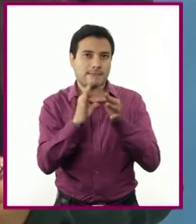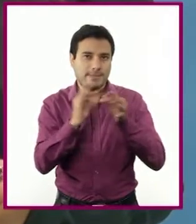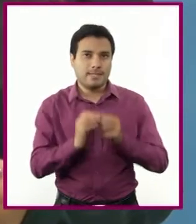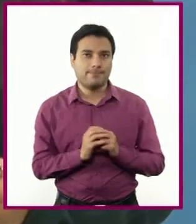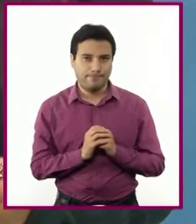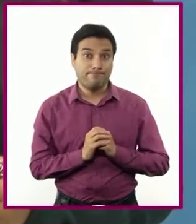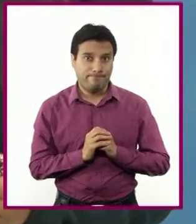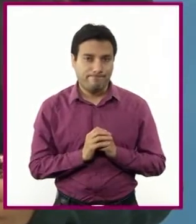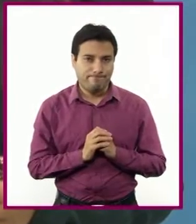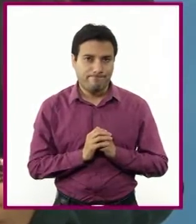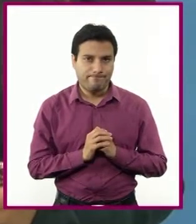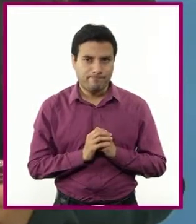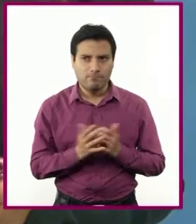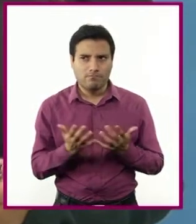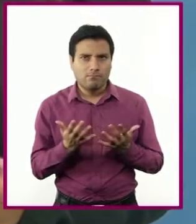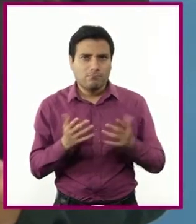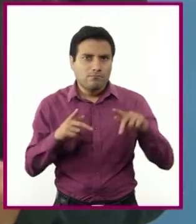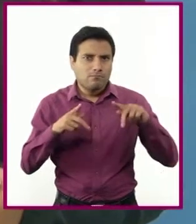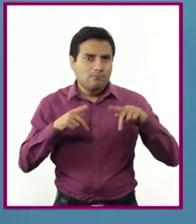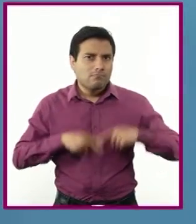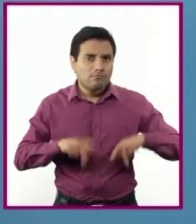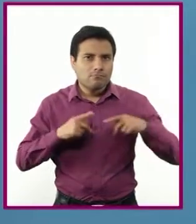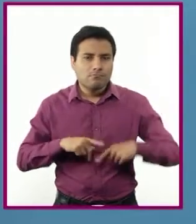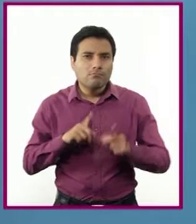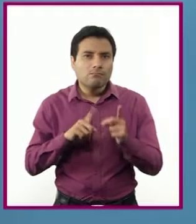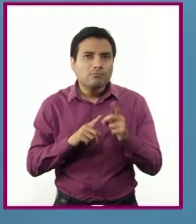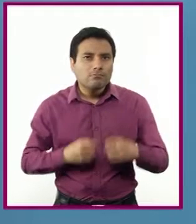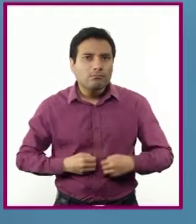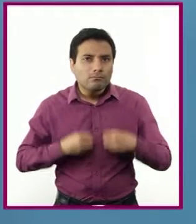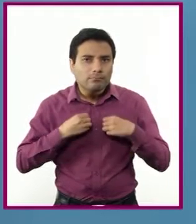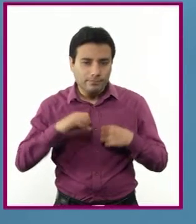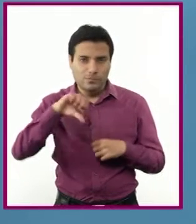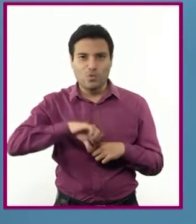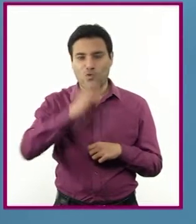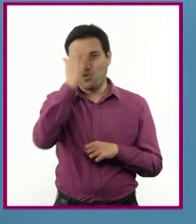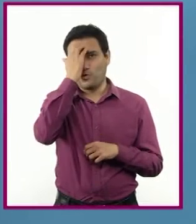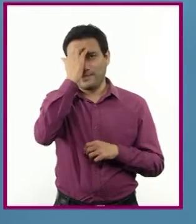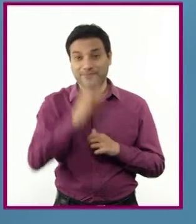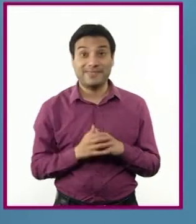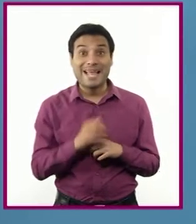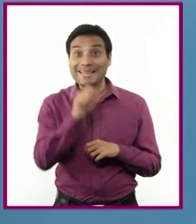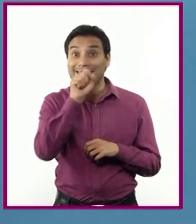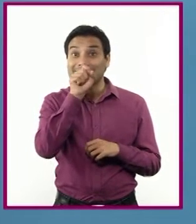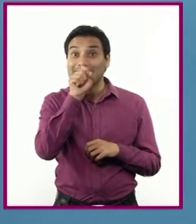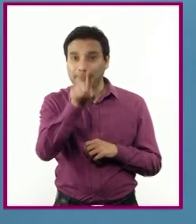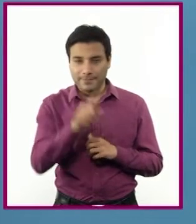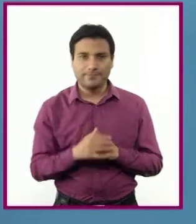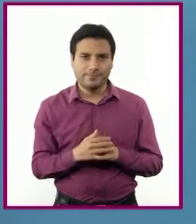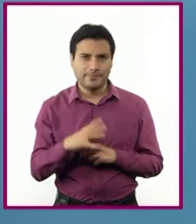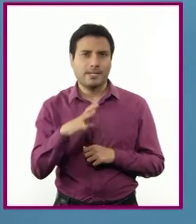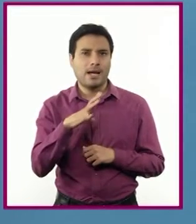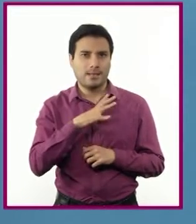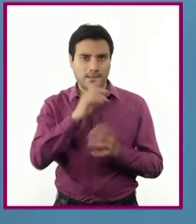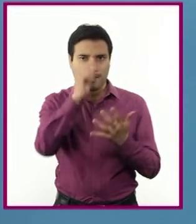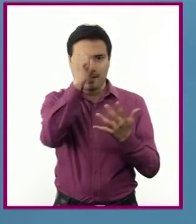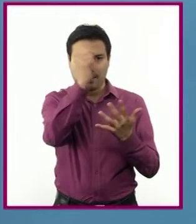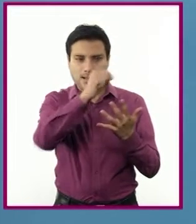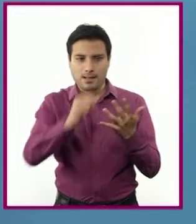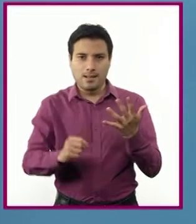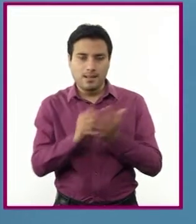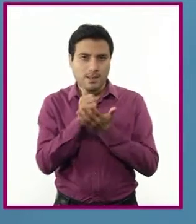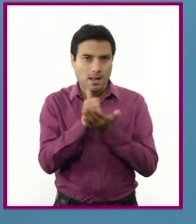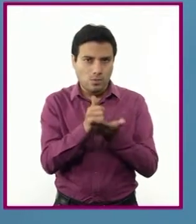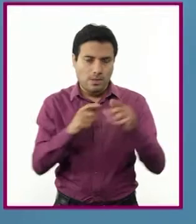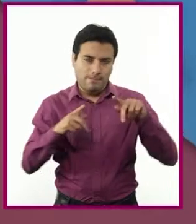y dispersión de la población en el planeta. De igual forma, distinguiremos qué factores intervienen en este patrón